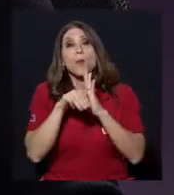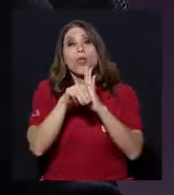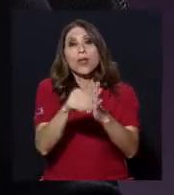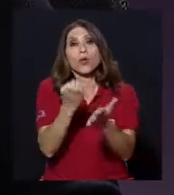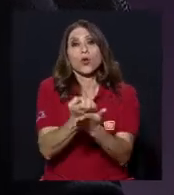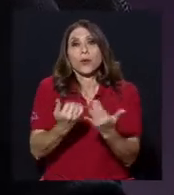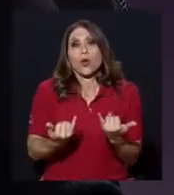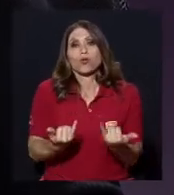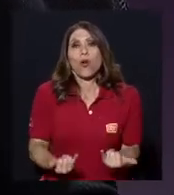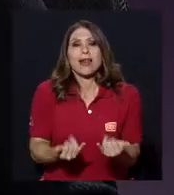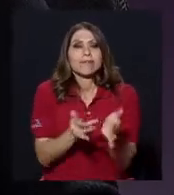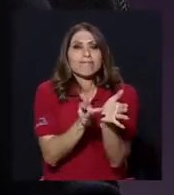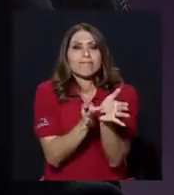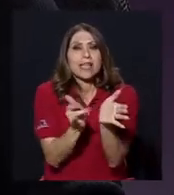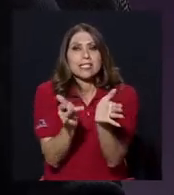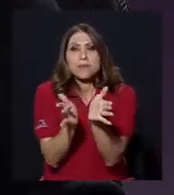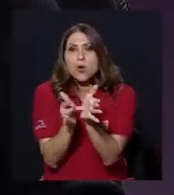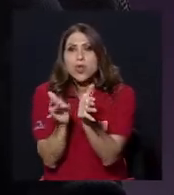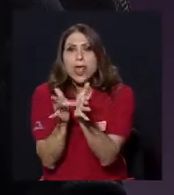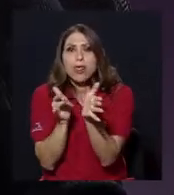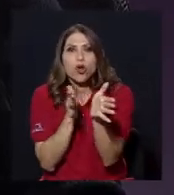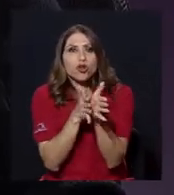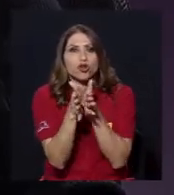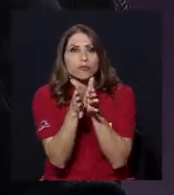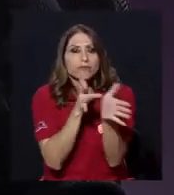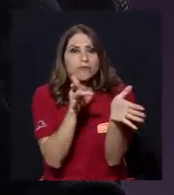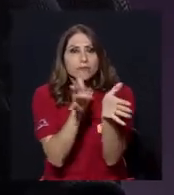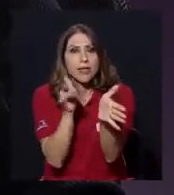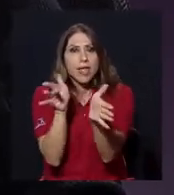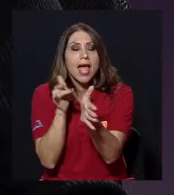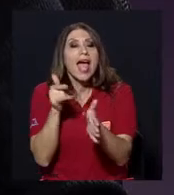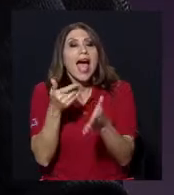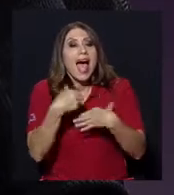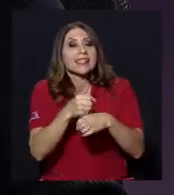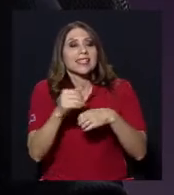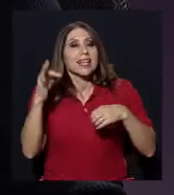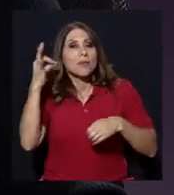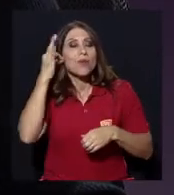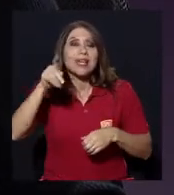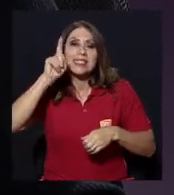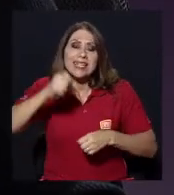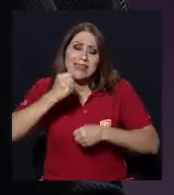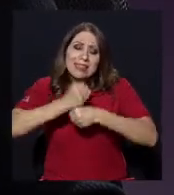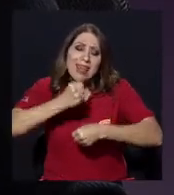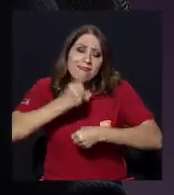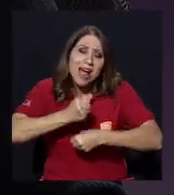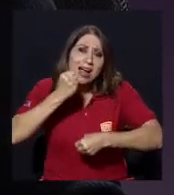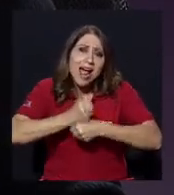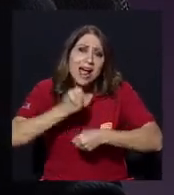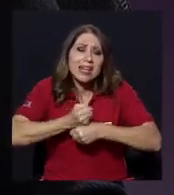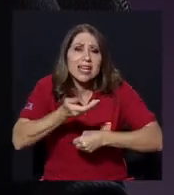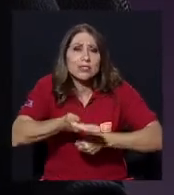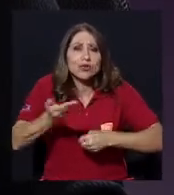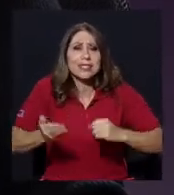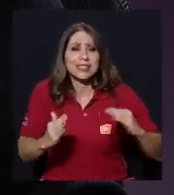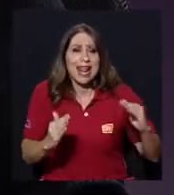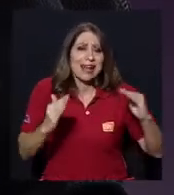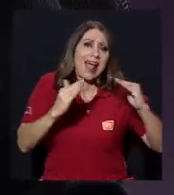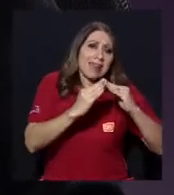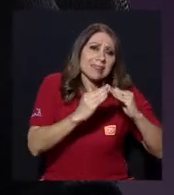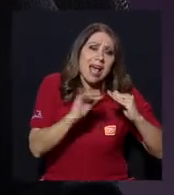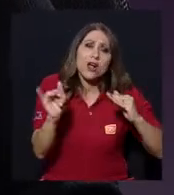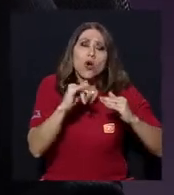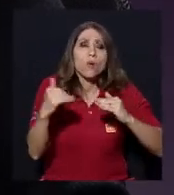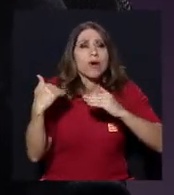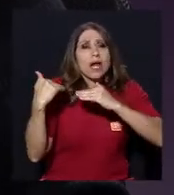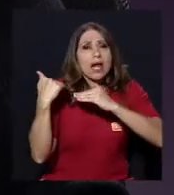es un modelo explotador. Es un modelo que hace que las mujeres tengan que trabajar en las tareas domésticas como una gran recarga, que